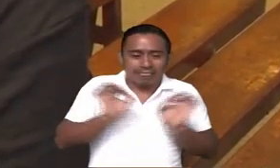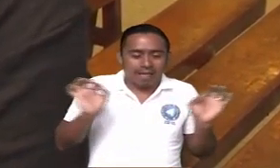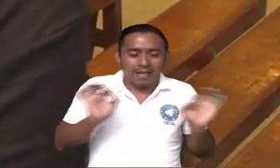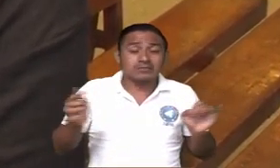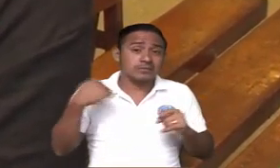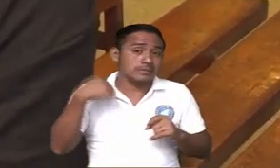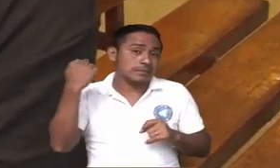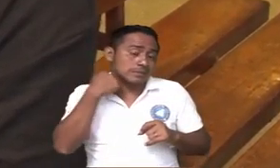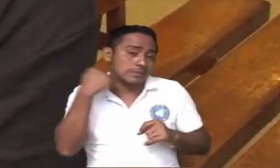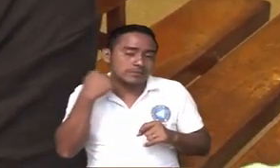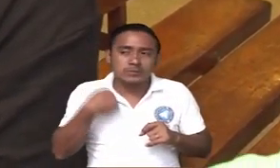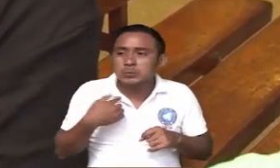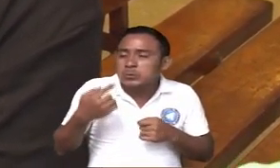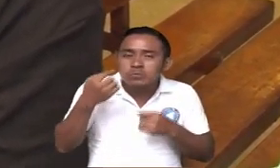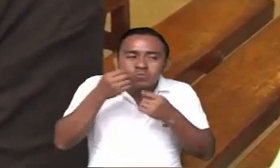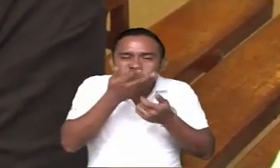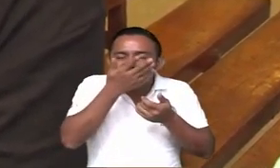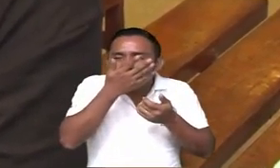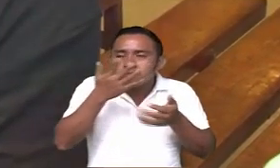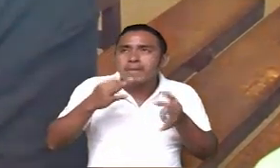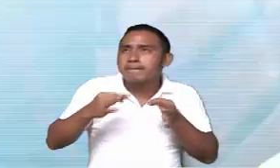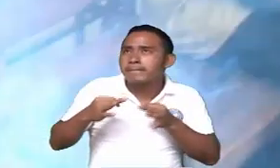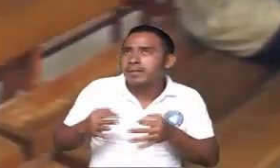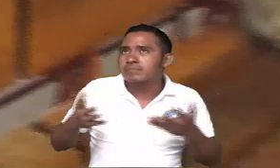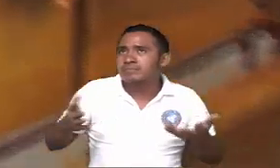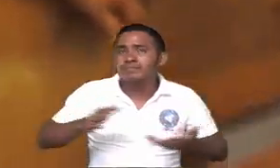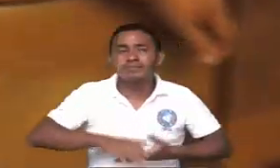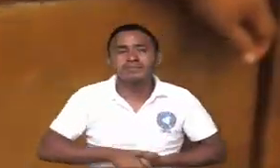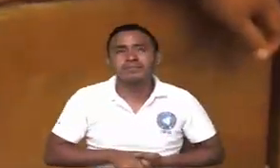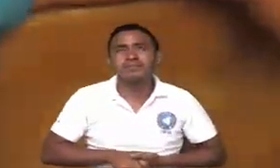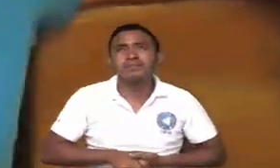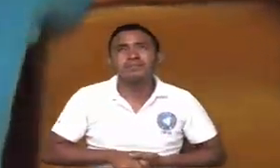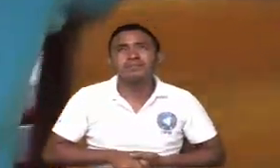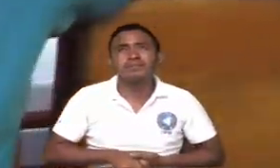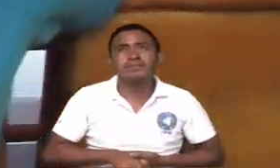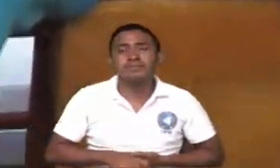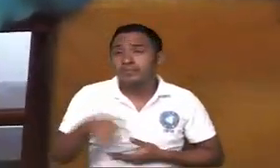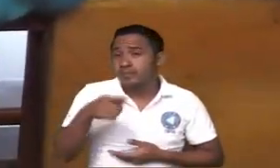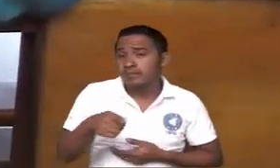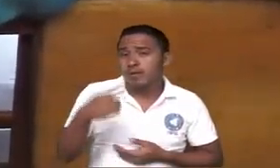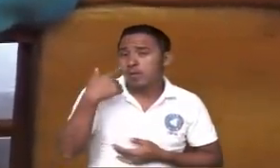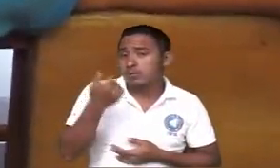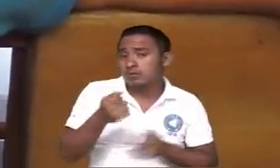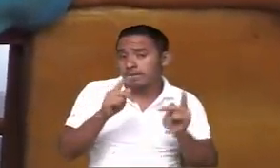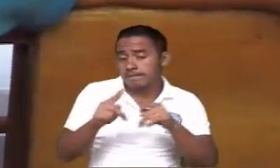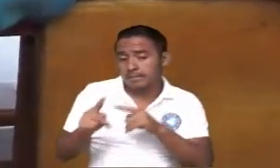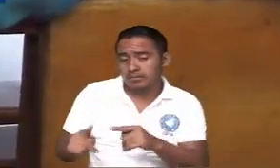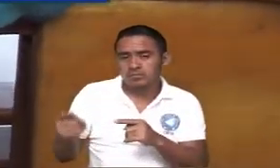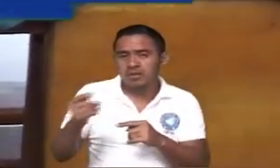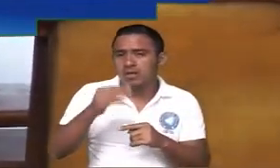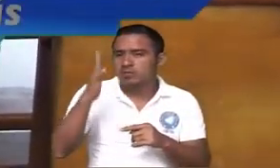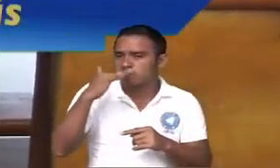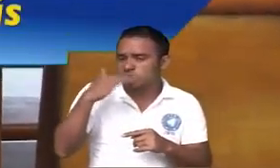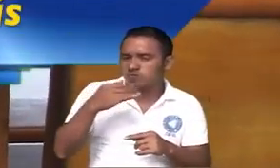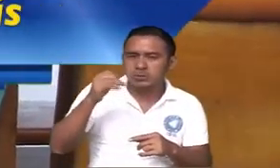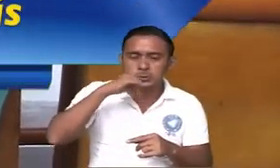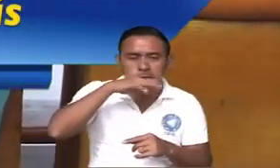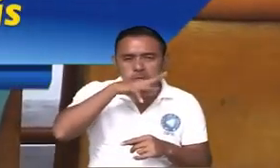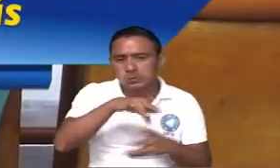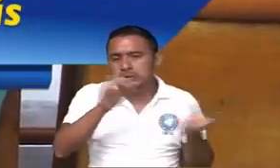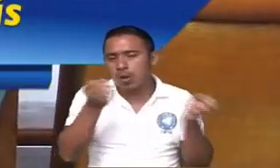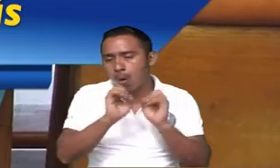siempre estoy pendiente de que me bueno purgarse. ¿A usted ha conocido a personas que tienen mal aliento?